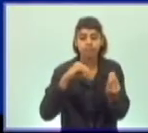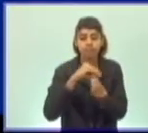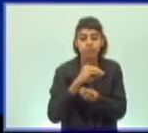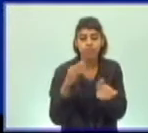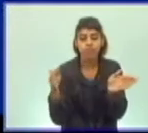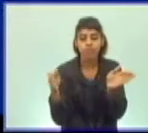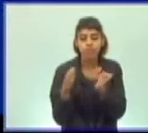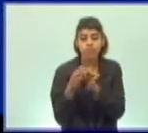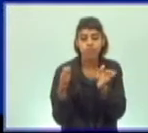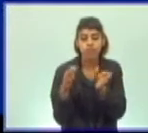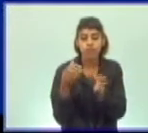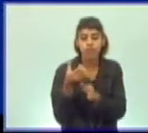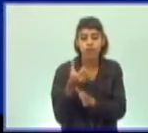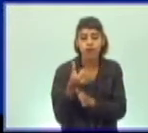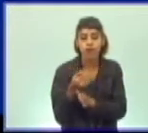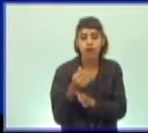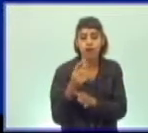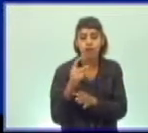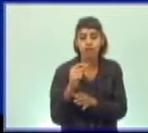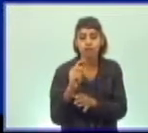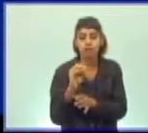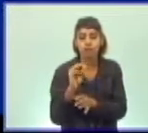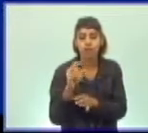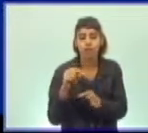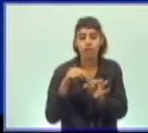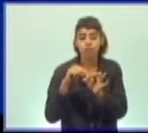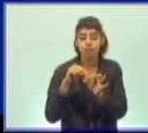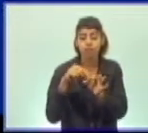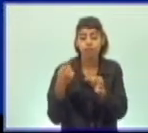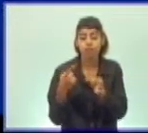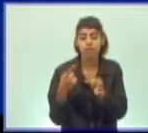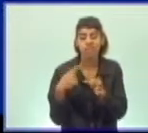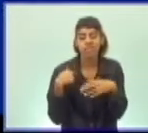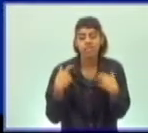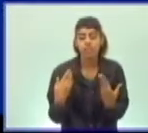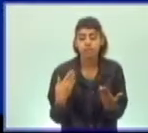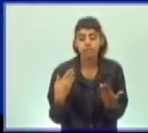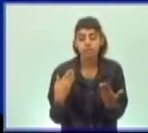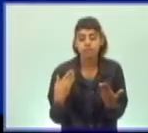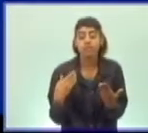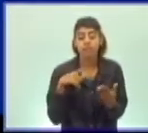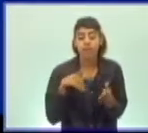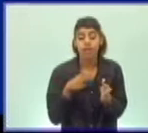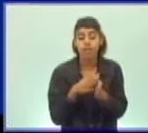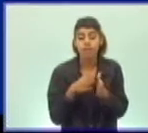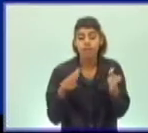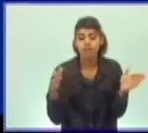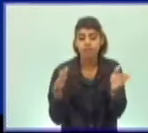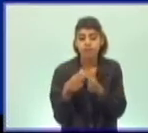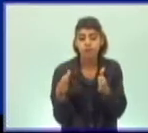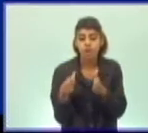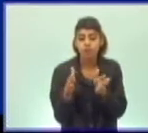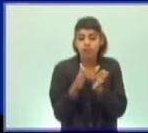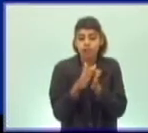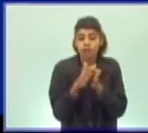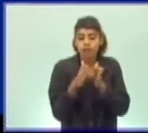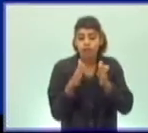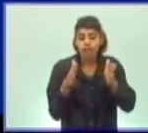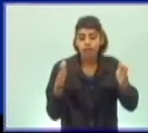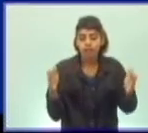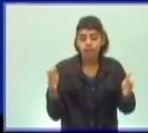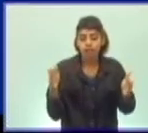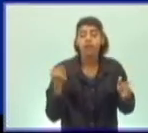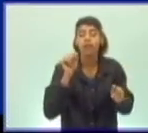grupo. ¿Qué le ocurre a esta propiedad al aumentar el número atómico? El tamaño del átomo en un grupo aumenta.